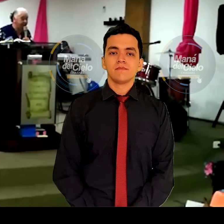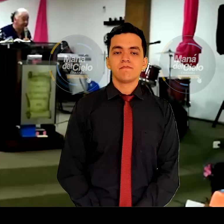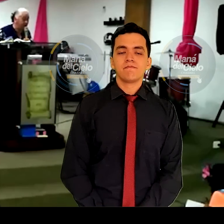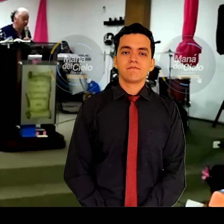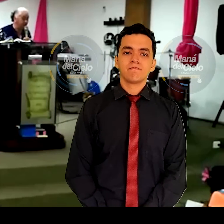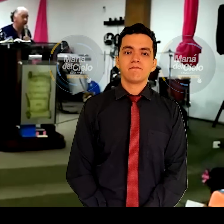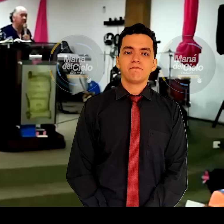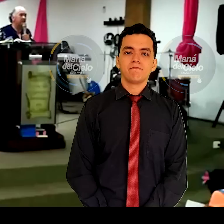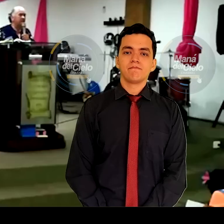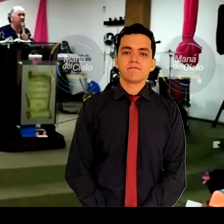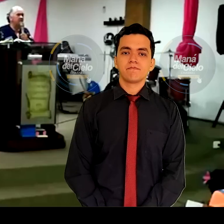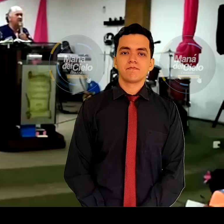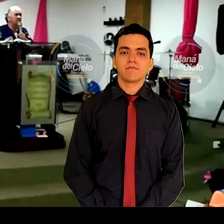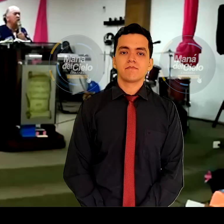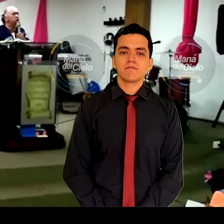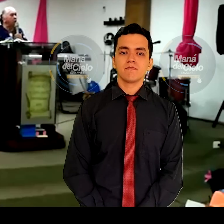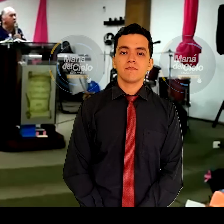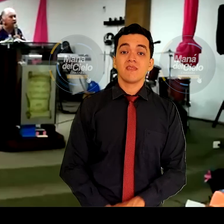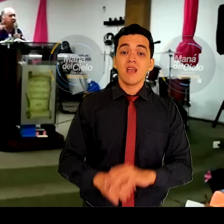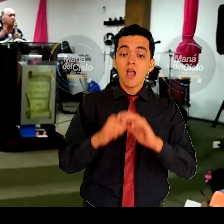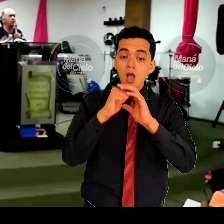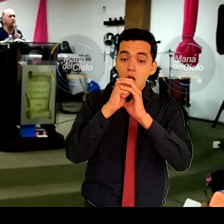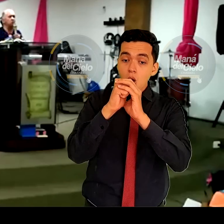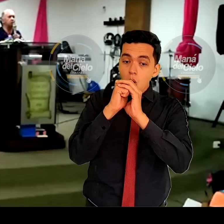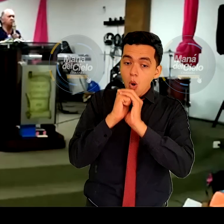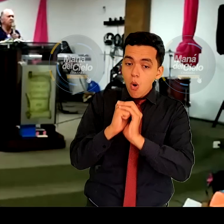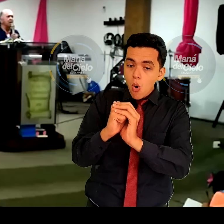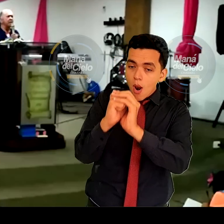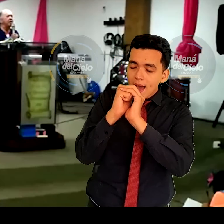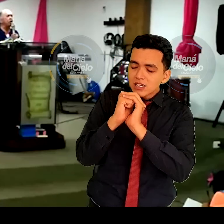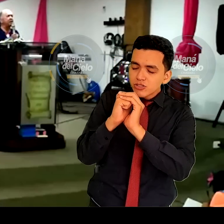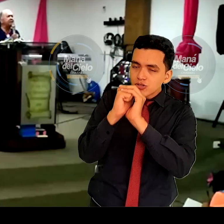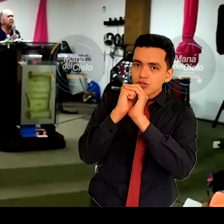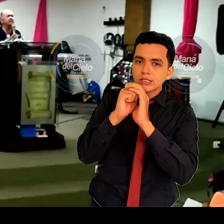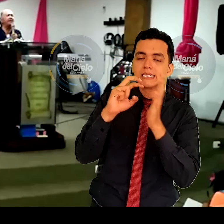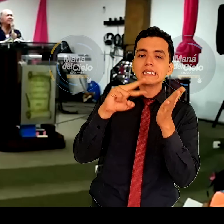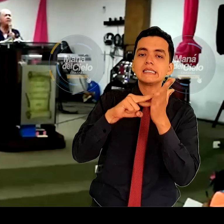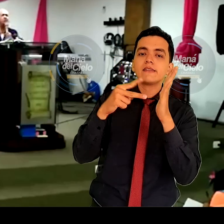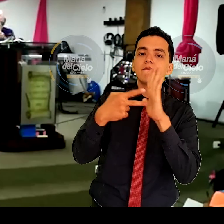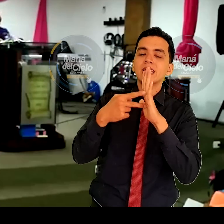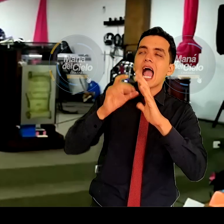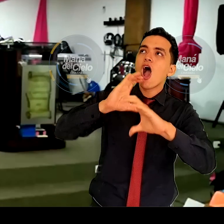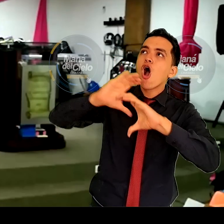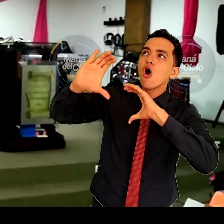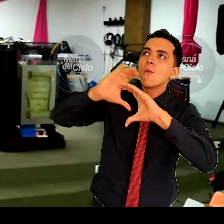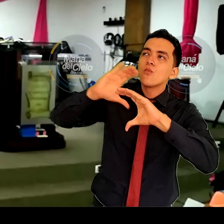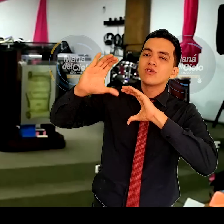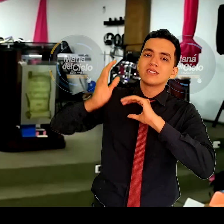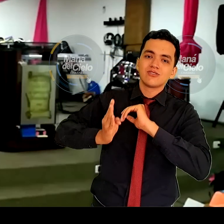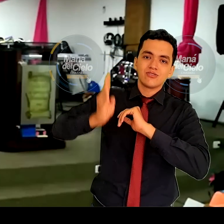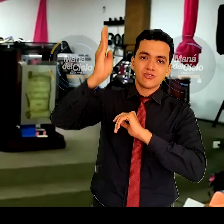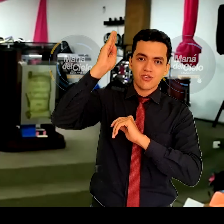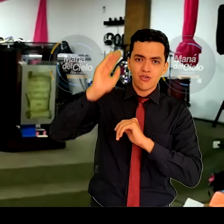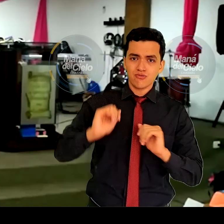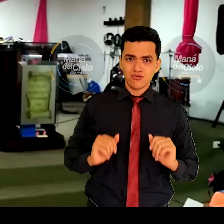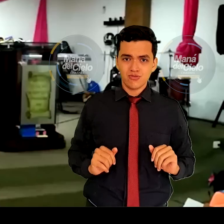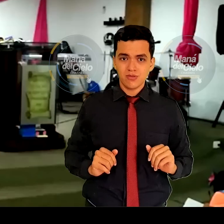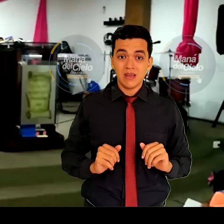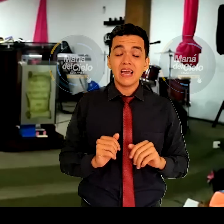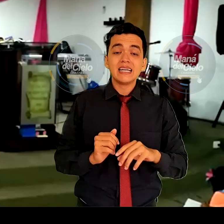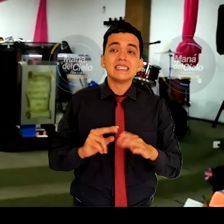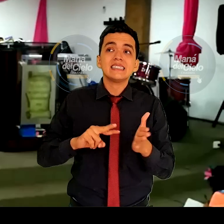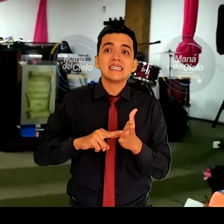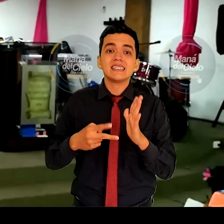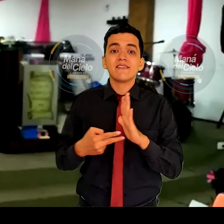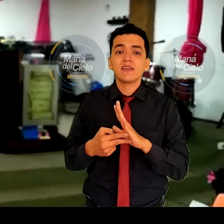La oración nos comunica con Dios. Hermano, yo le quiero invitar esta noche, no mire la oración como un